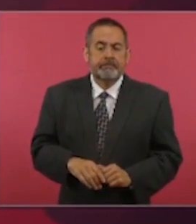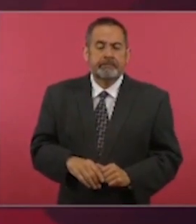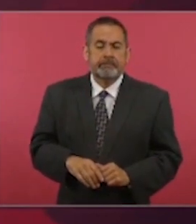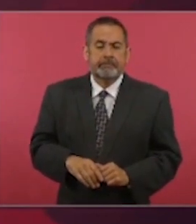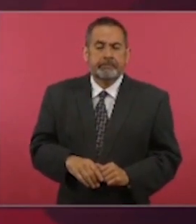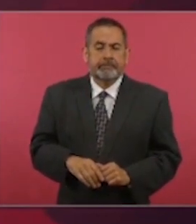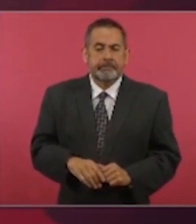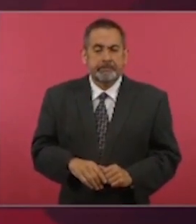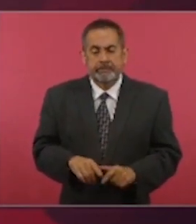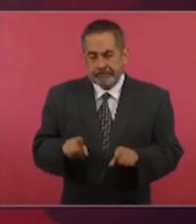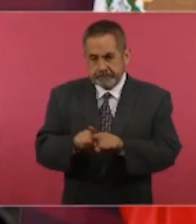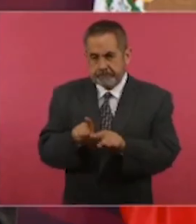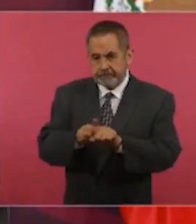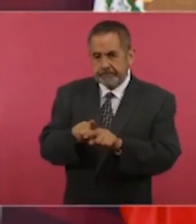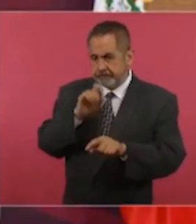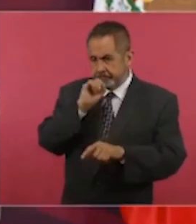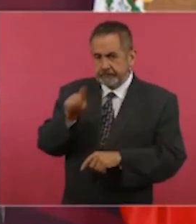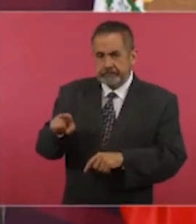se